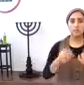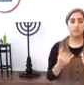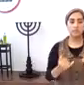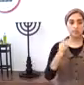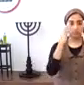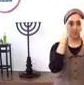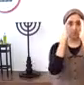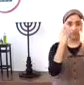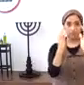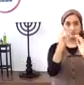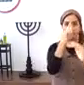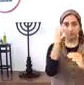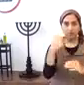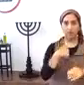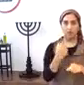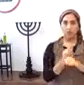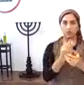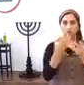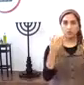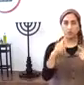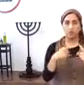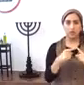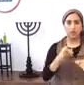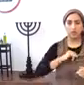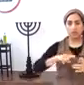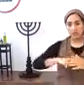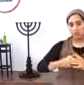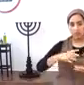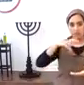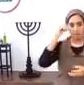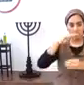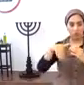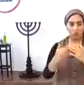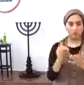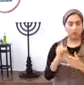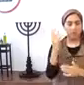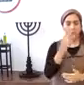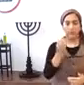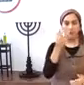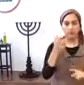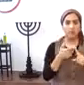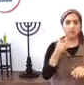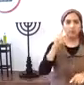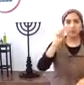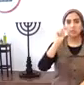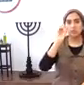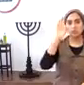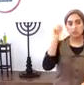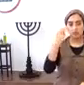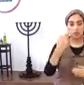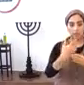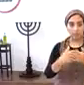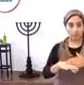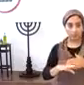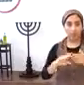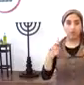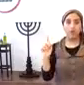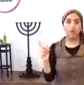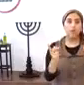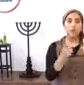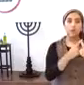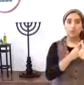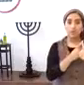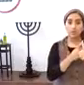Pongan atención, porque a mí me sirvió mucho cuando empecé a estudiar todo esto. Tan hermoso. La Torah. El nacimiento